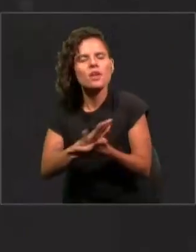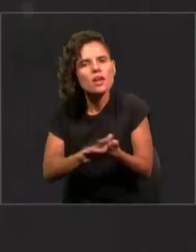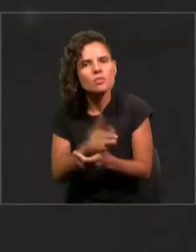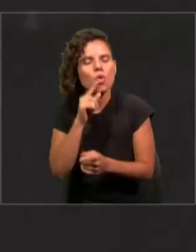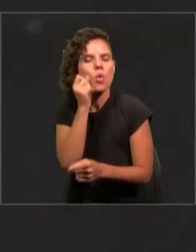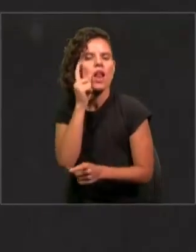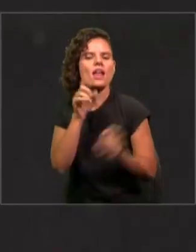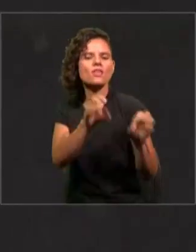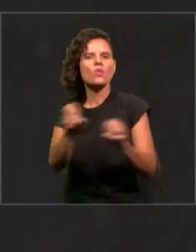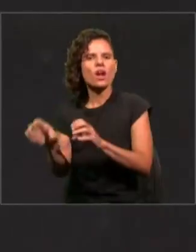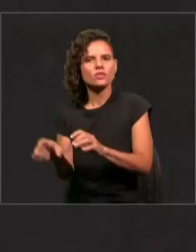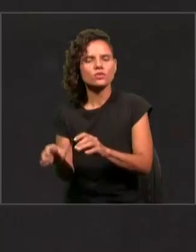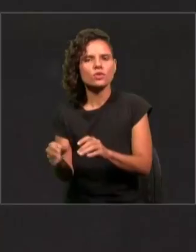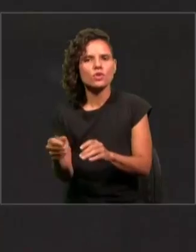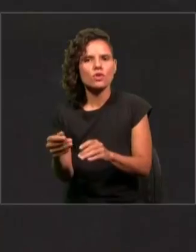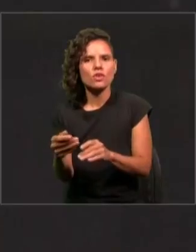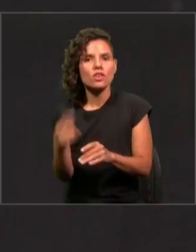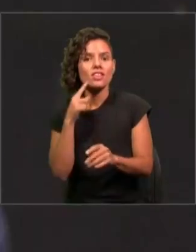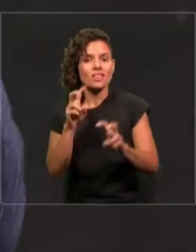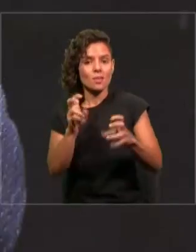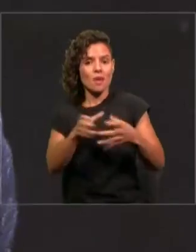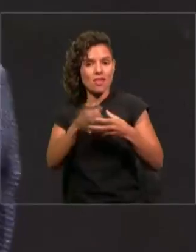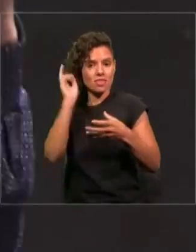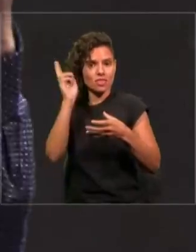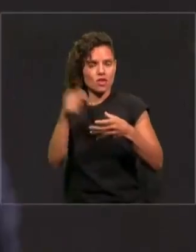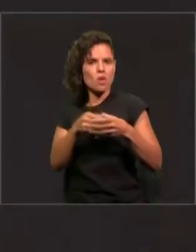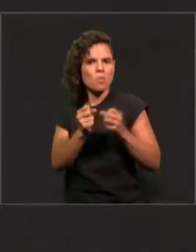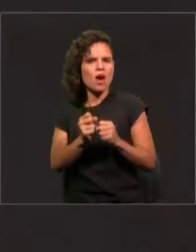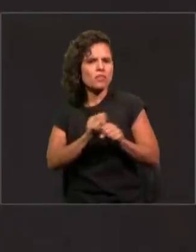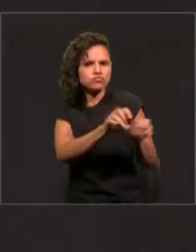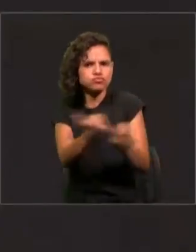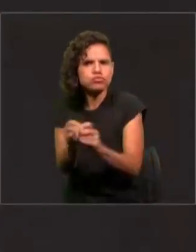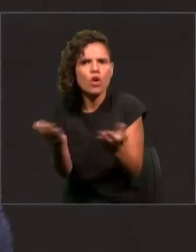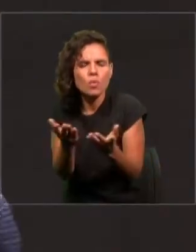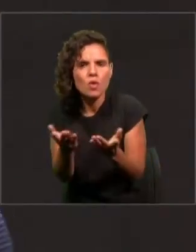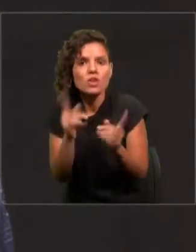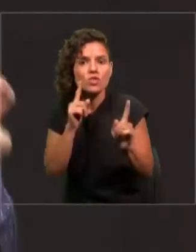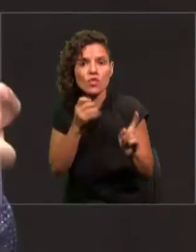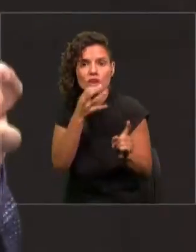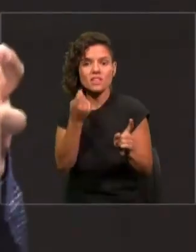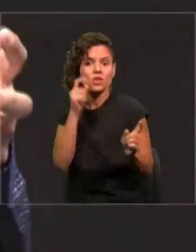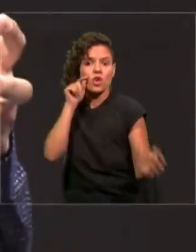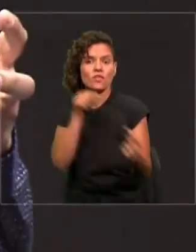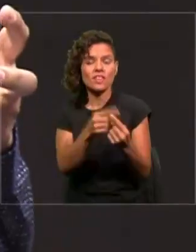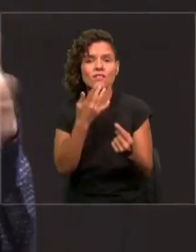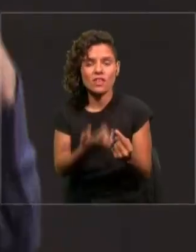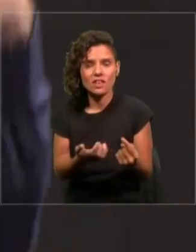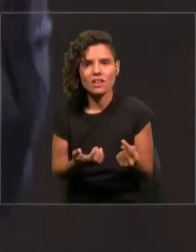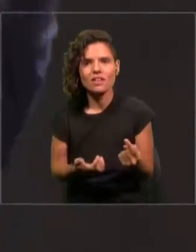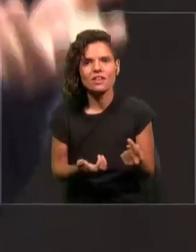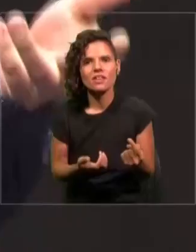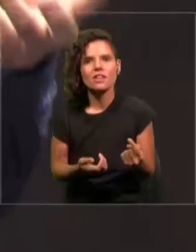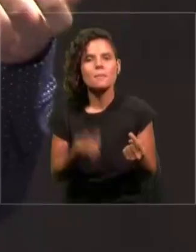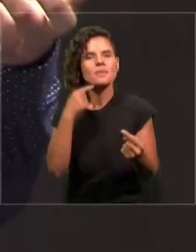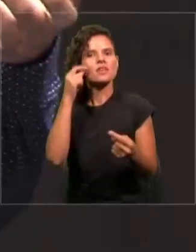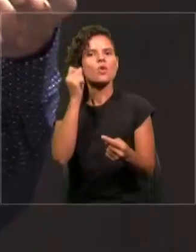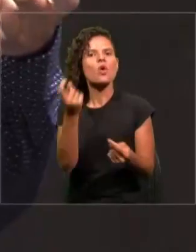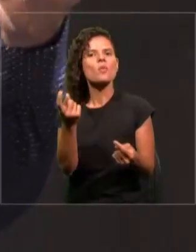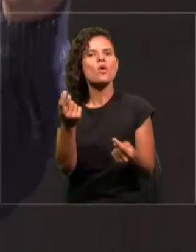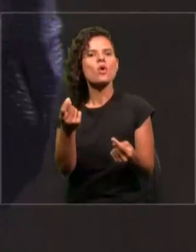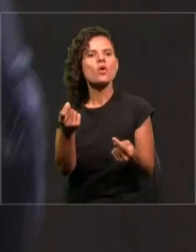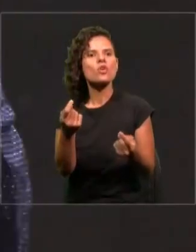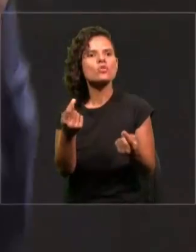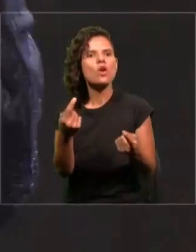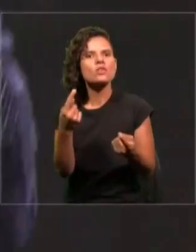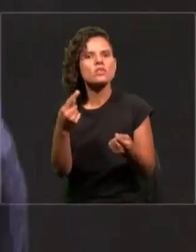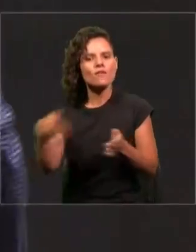tiene que haber sobre los pueblos originarios, con el objetivo, y con lo que cierro, de pensarnos en una nueva vía política, ¿no?,